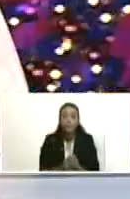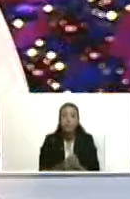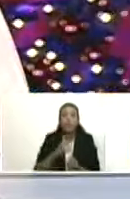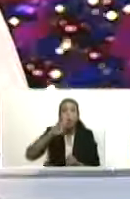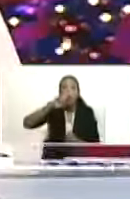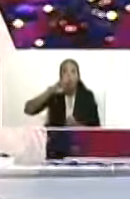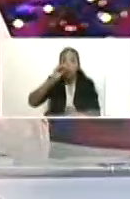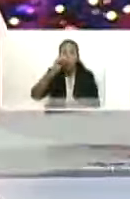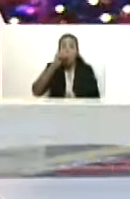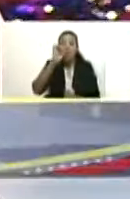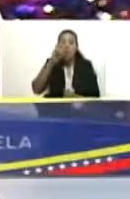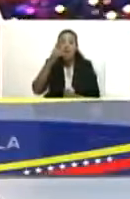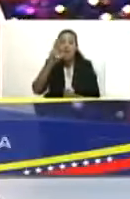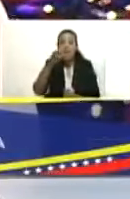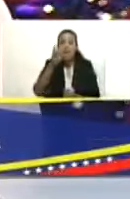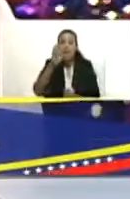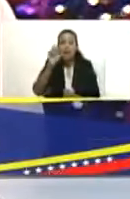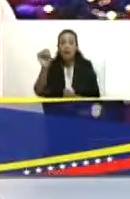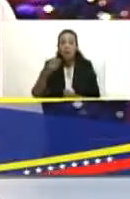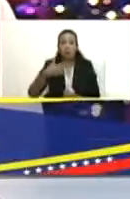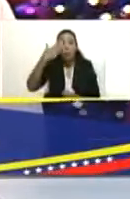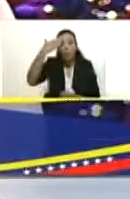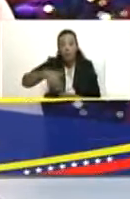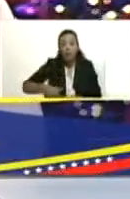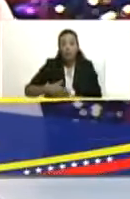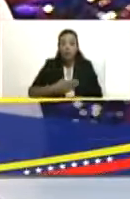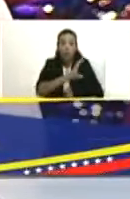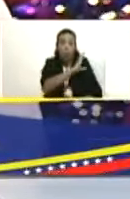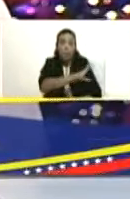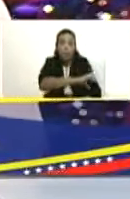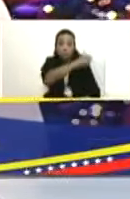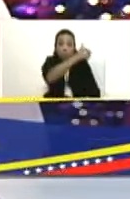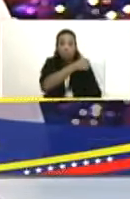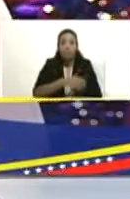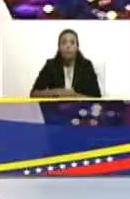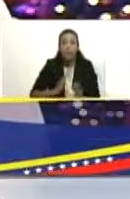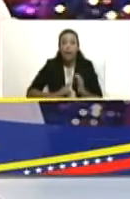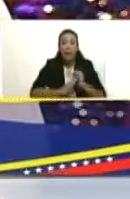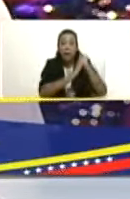Rodríguez Cabello, quien fue comandante del ejército, líder